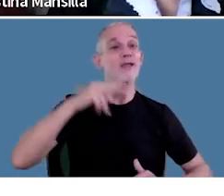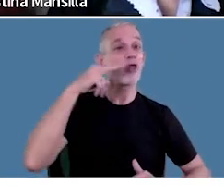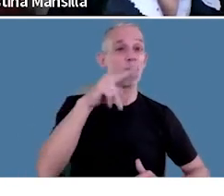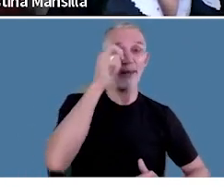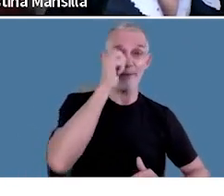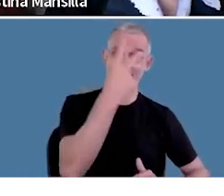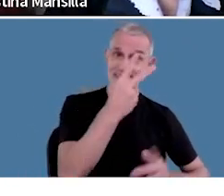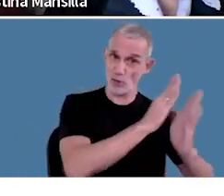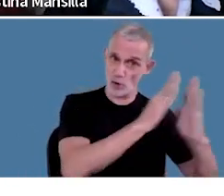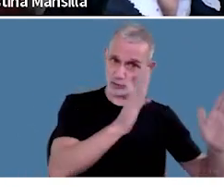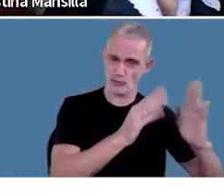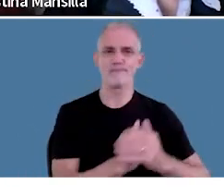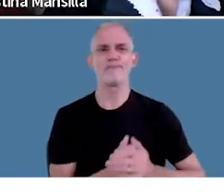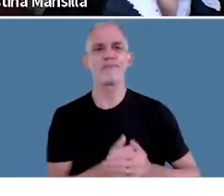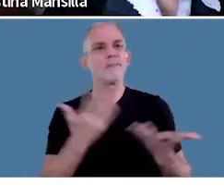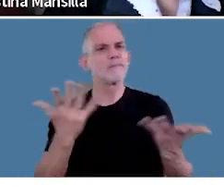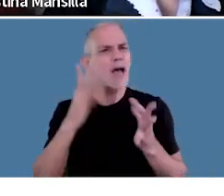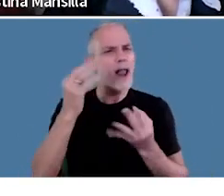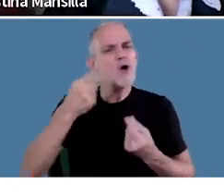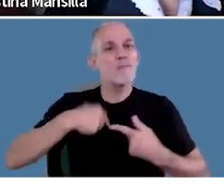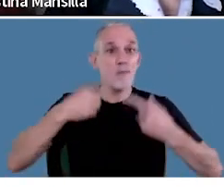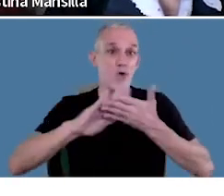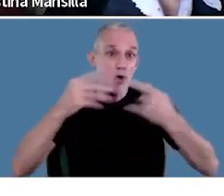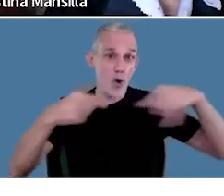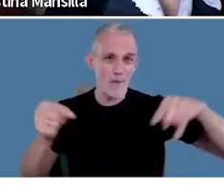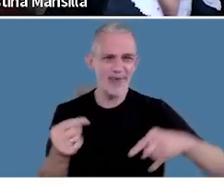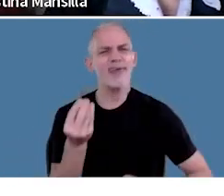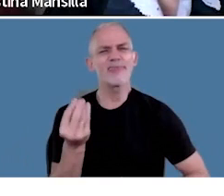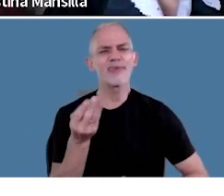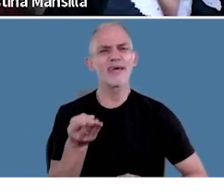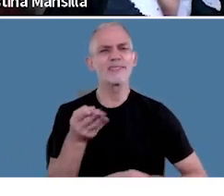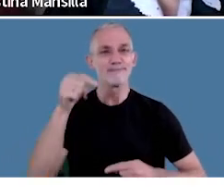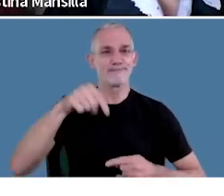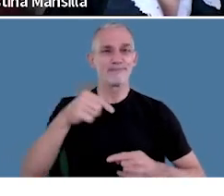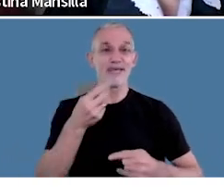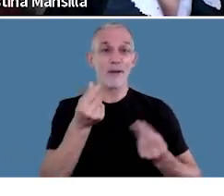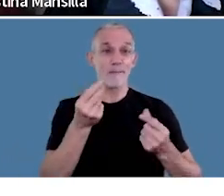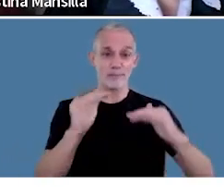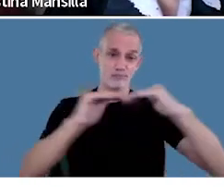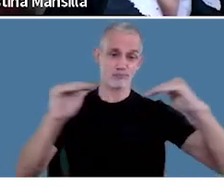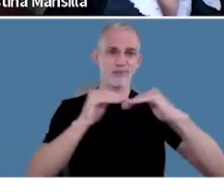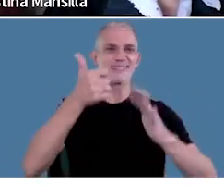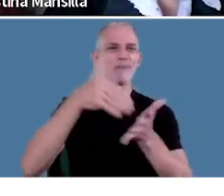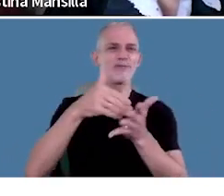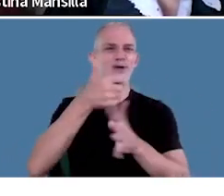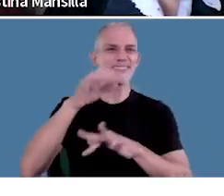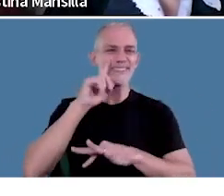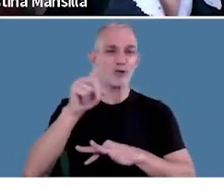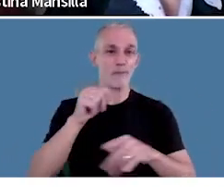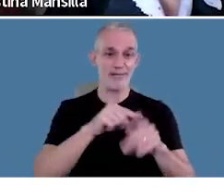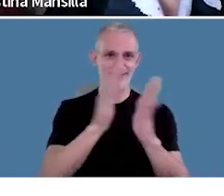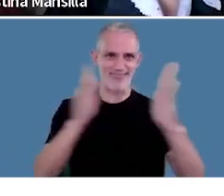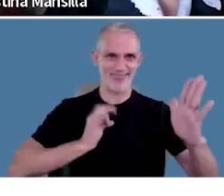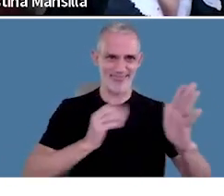2022. Y algo que nos trae como novedad es que este importe, a partir de este período